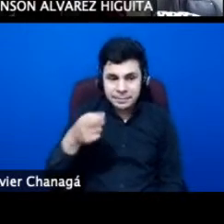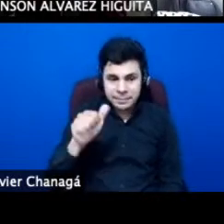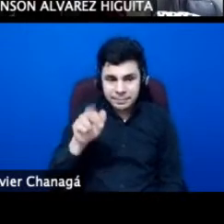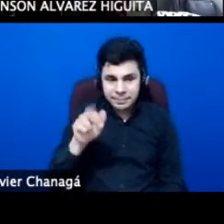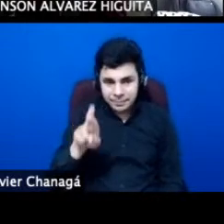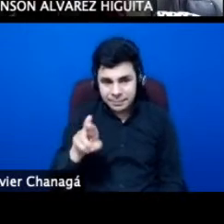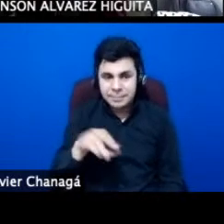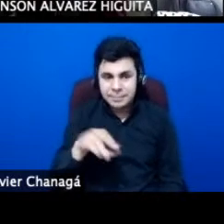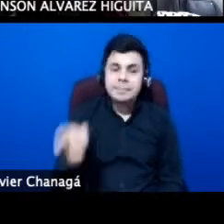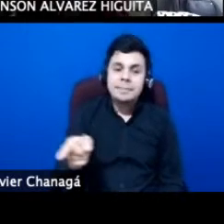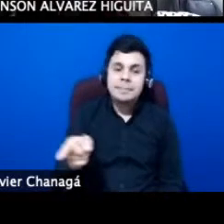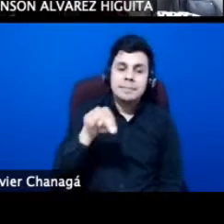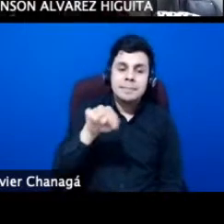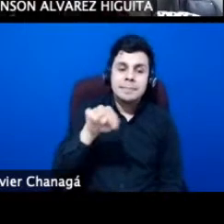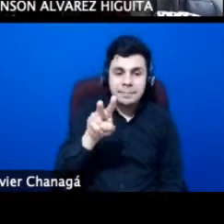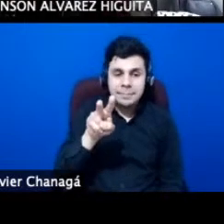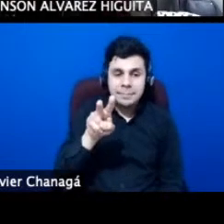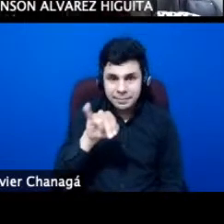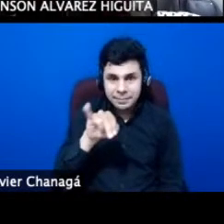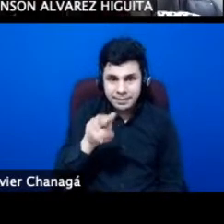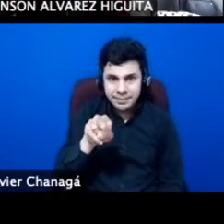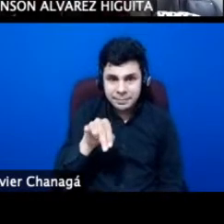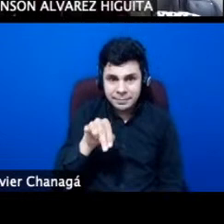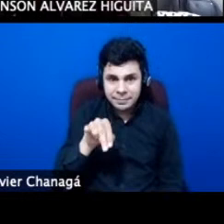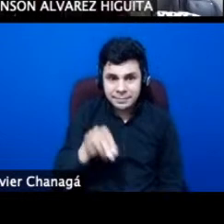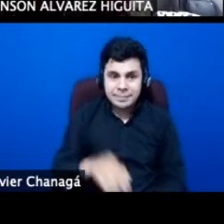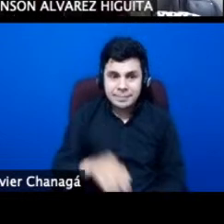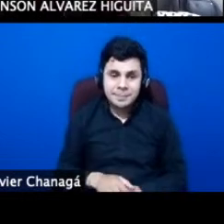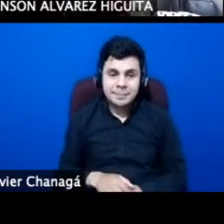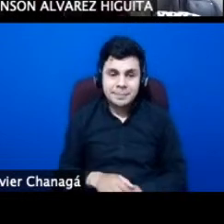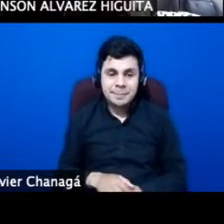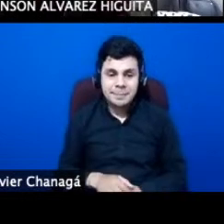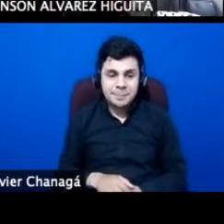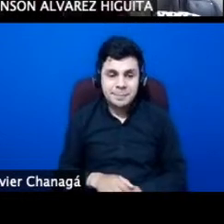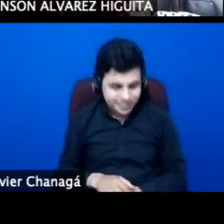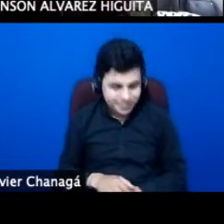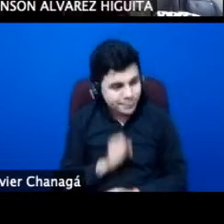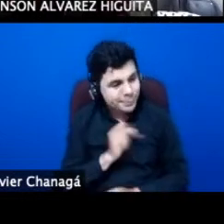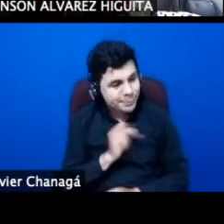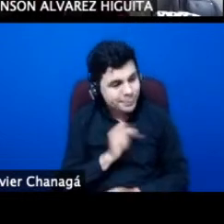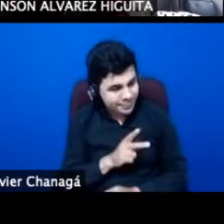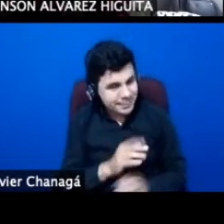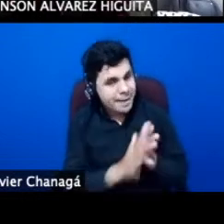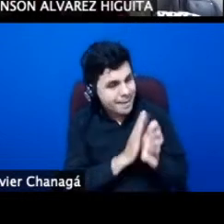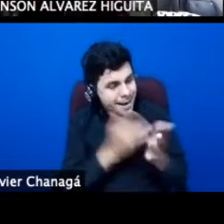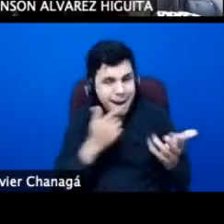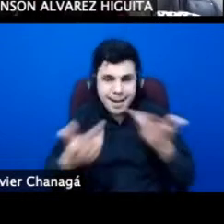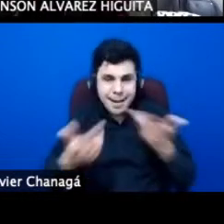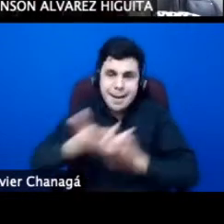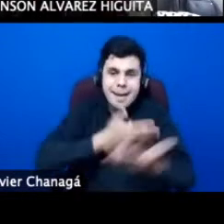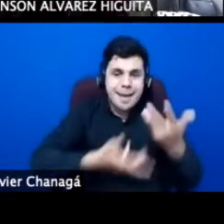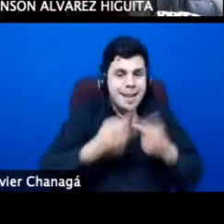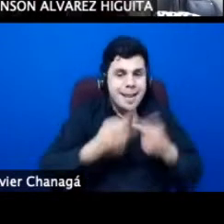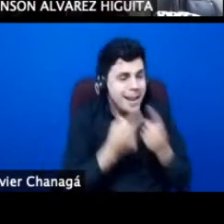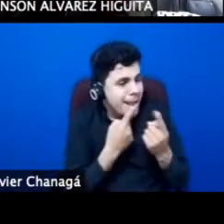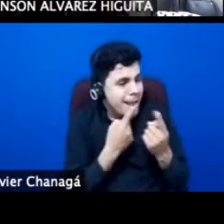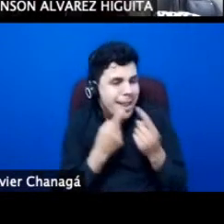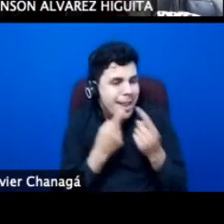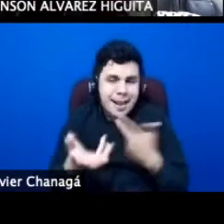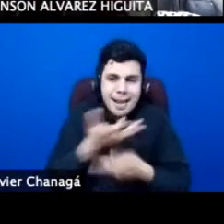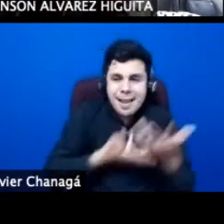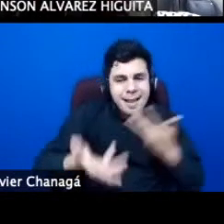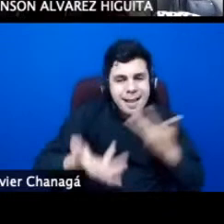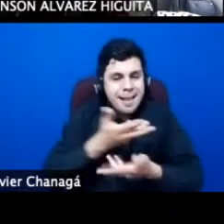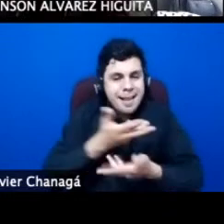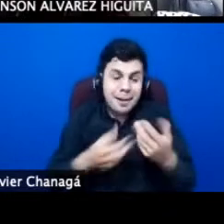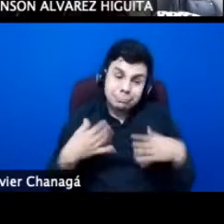Ok, muchas gracias. Qué buenas conversaciones con los compañeros. Sobre todo estuve impresionada también con